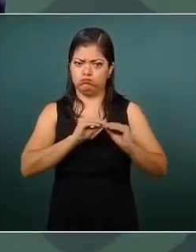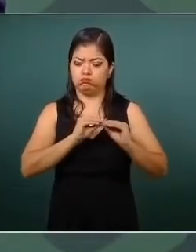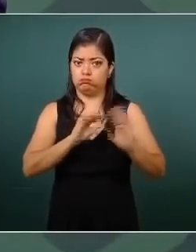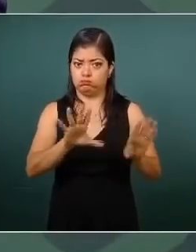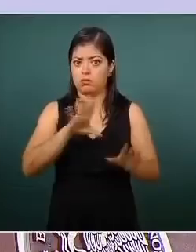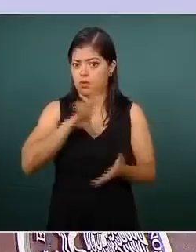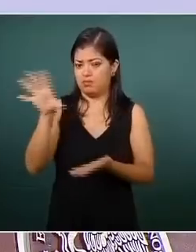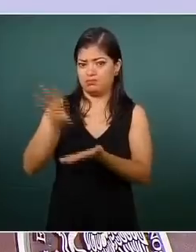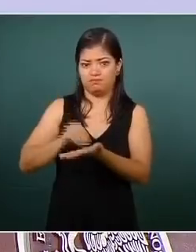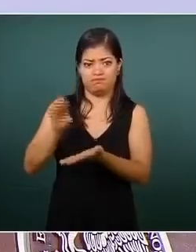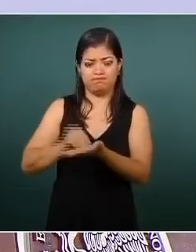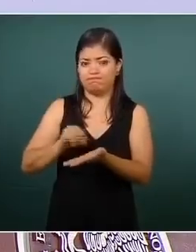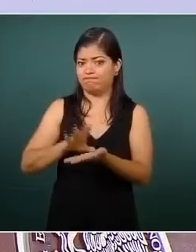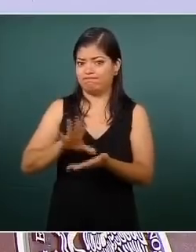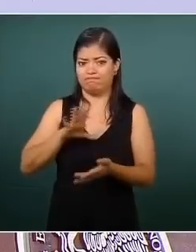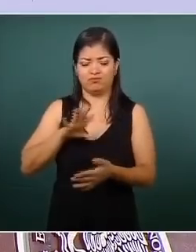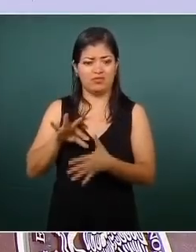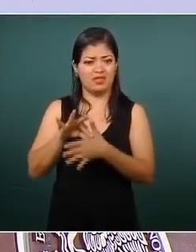está grabado, están los testimonios.